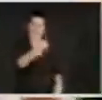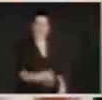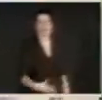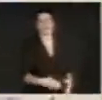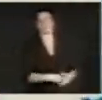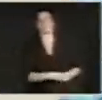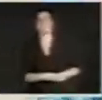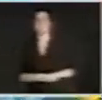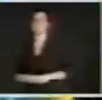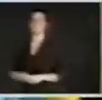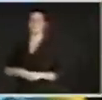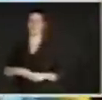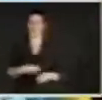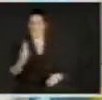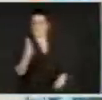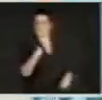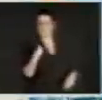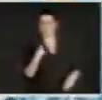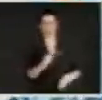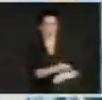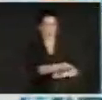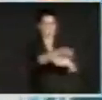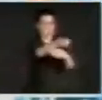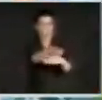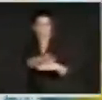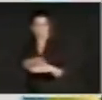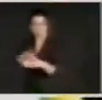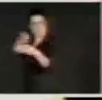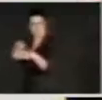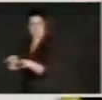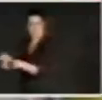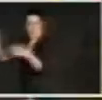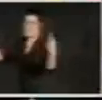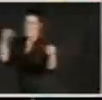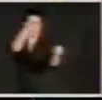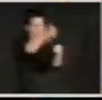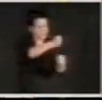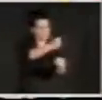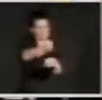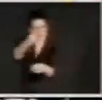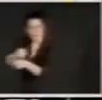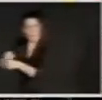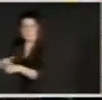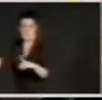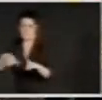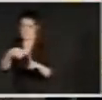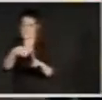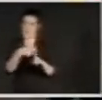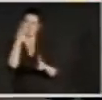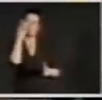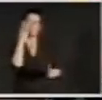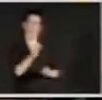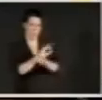alc los condeno al trabajo y a la honradez y a luchar por su